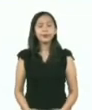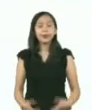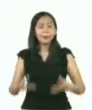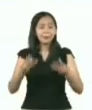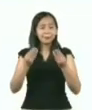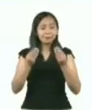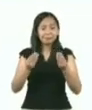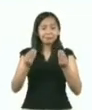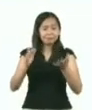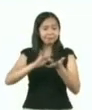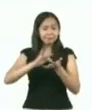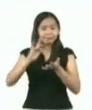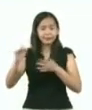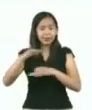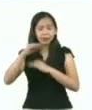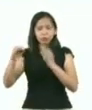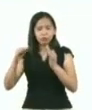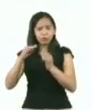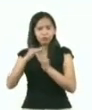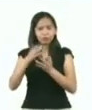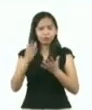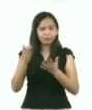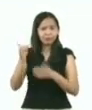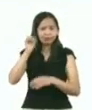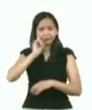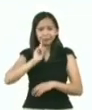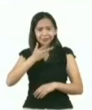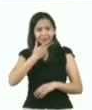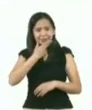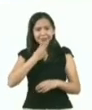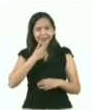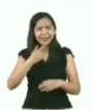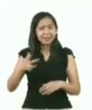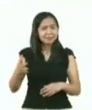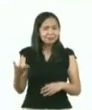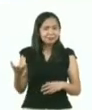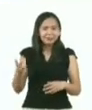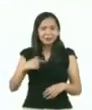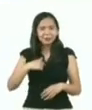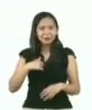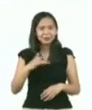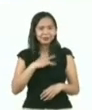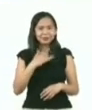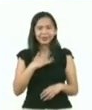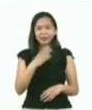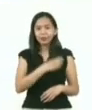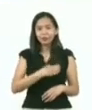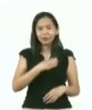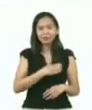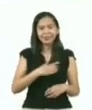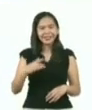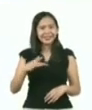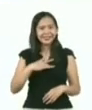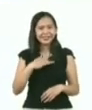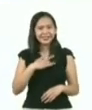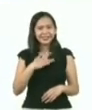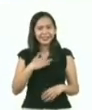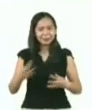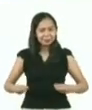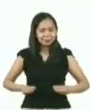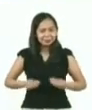Muchas gracias a todos y a todas. La verdad estoy muy contenta, muy emocionada